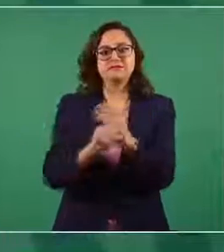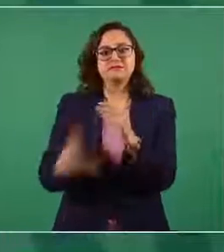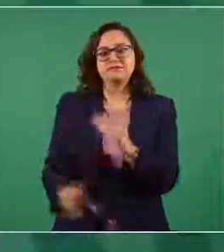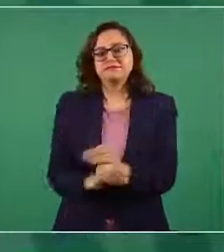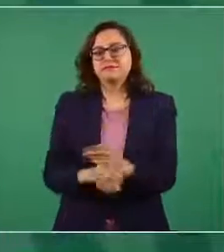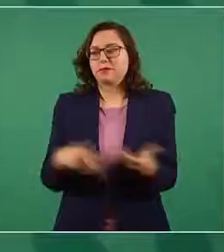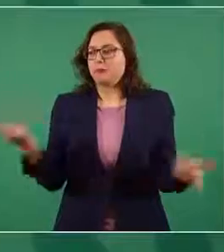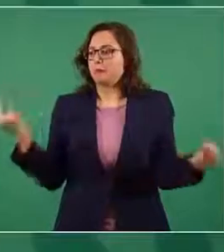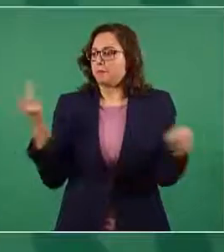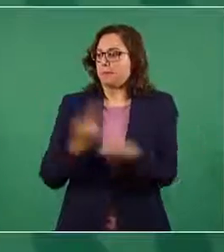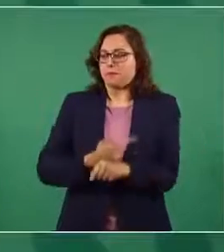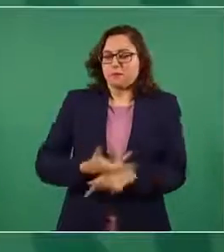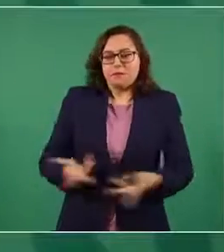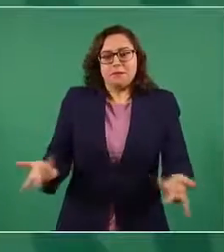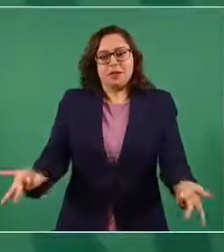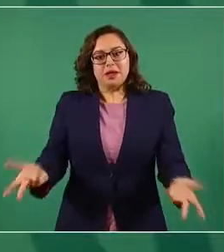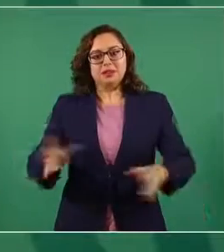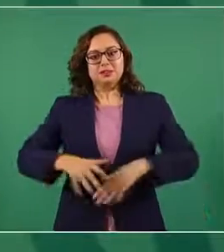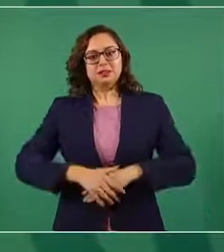¿de qué se trata?